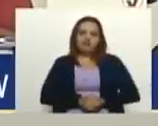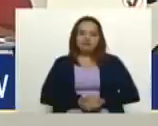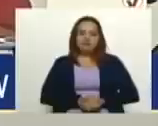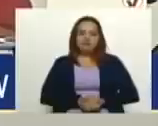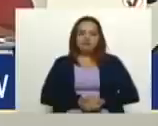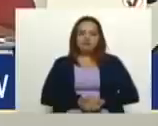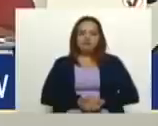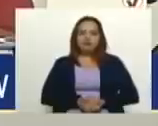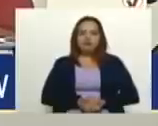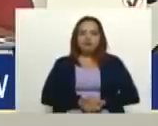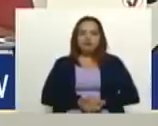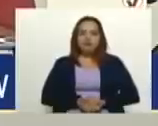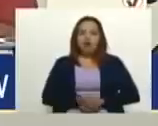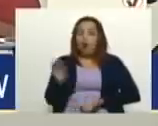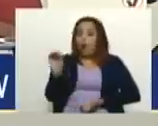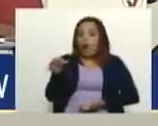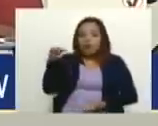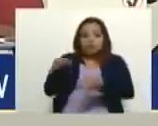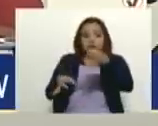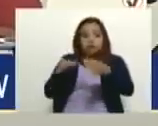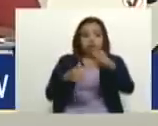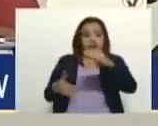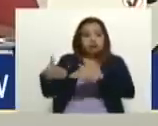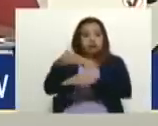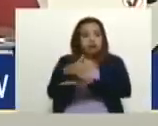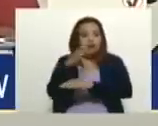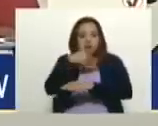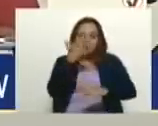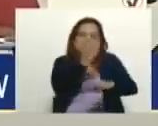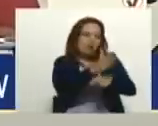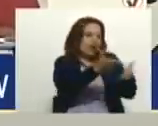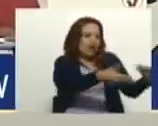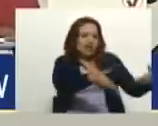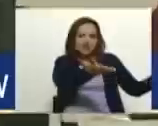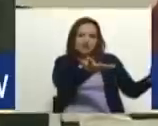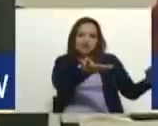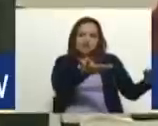o el Tribunal Supremo no los va a acusar a ellos.